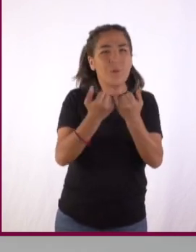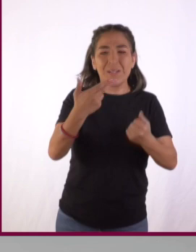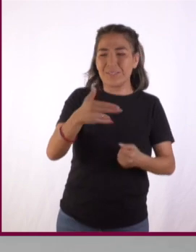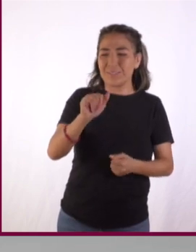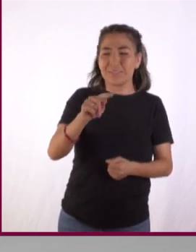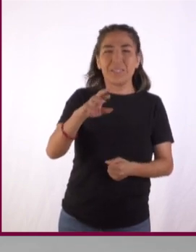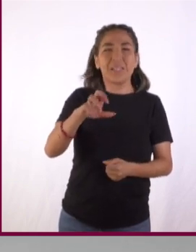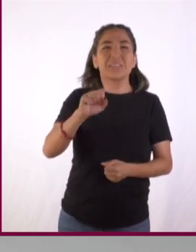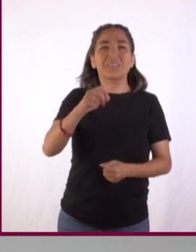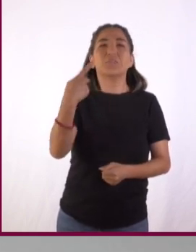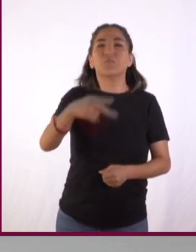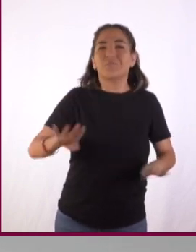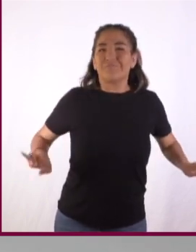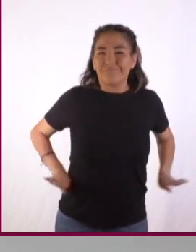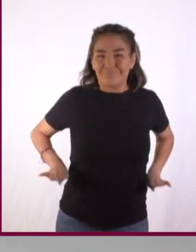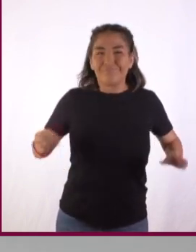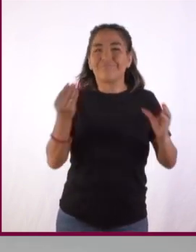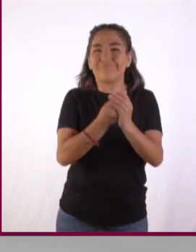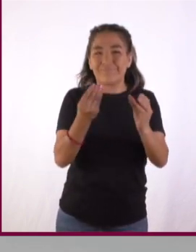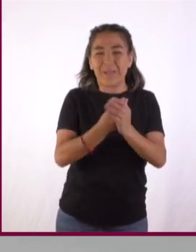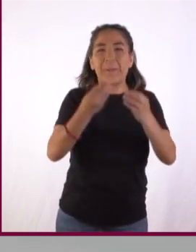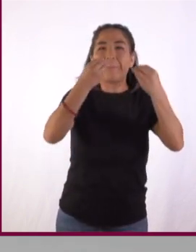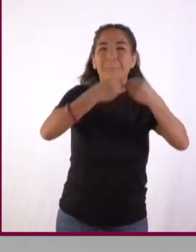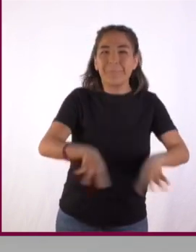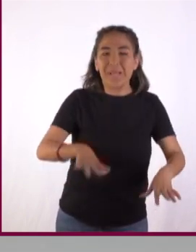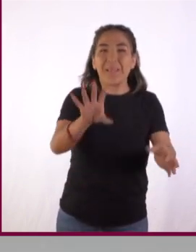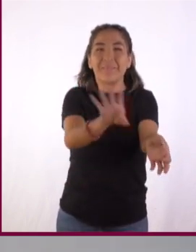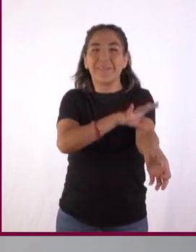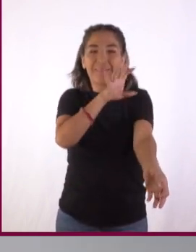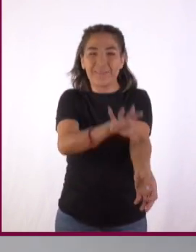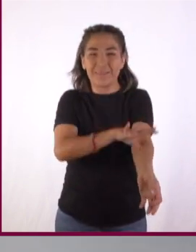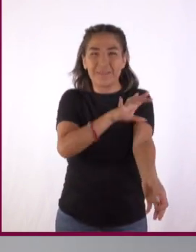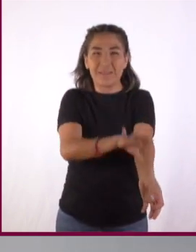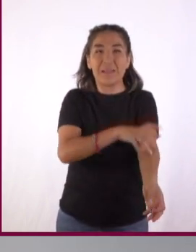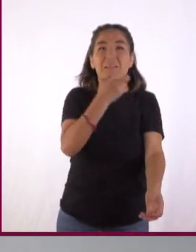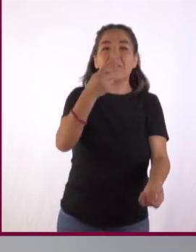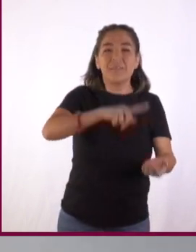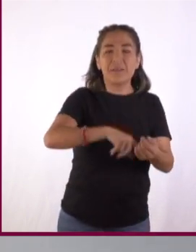magnética, el material va a presentar una pérdida de energía,